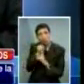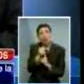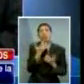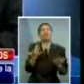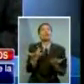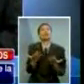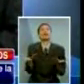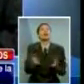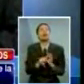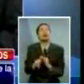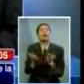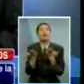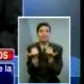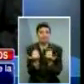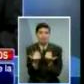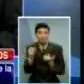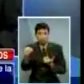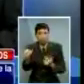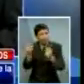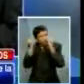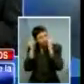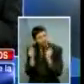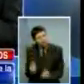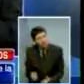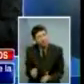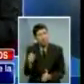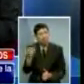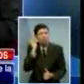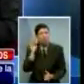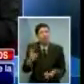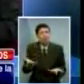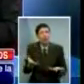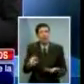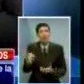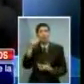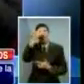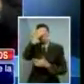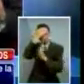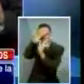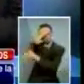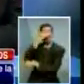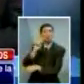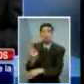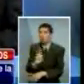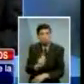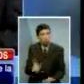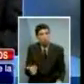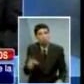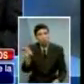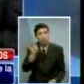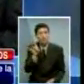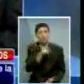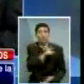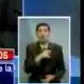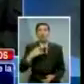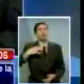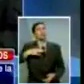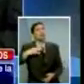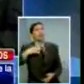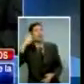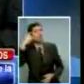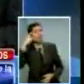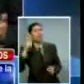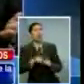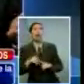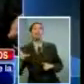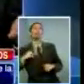necesitábamos. Un talento como el de ella, nosotros no podemos decir, mire, es como que no existe. Pero tú comprenderás que para la ciudadanía parece como un premio de consuelo esto.